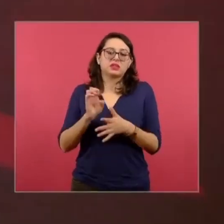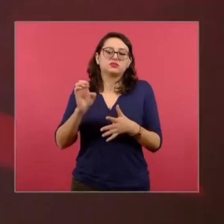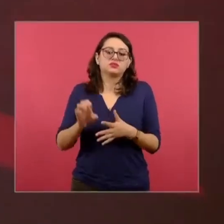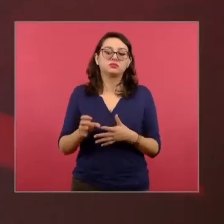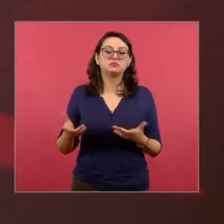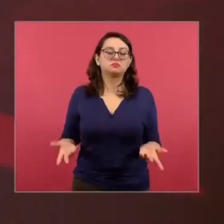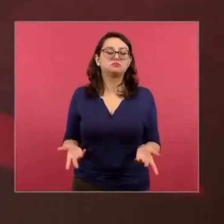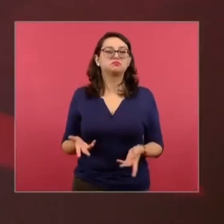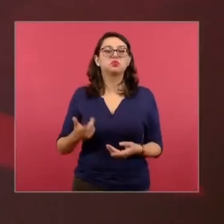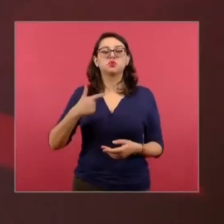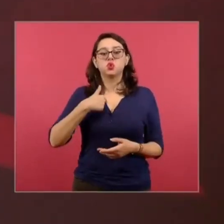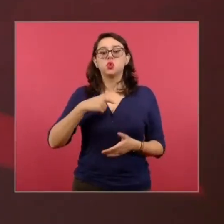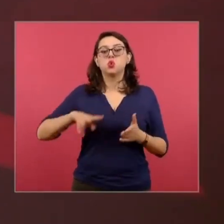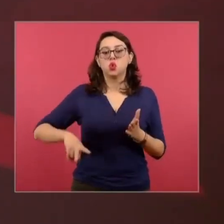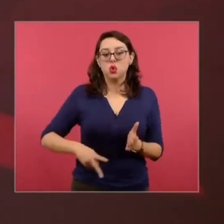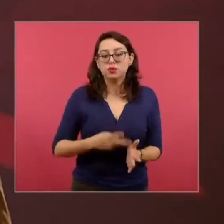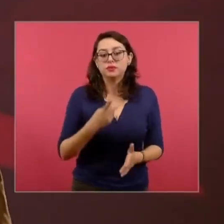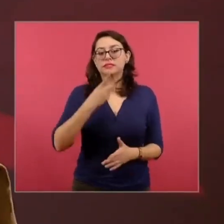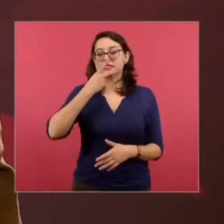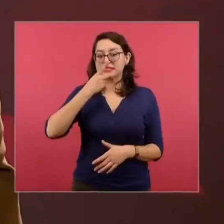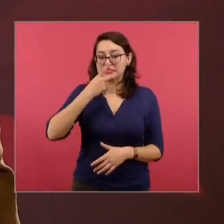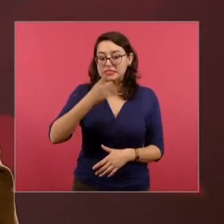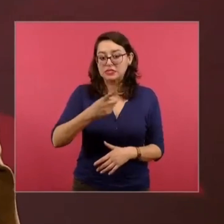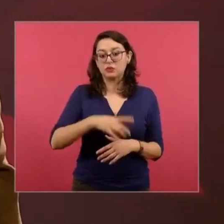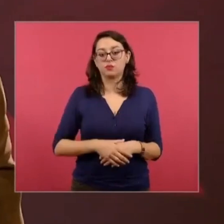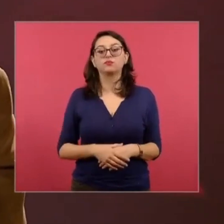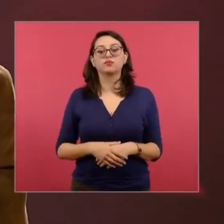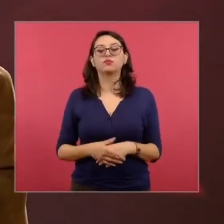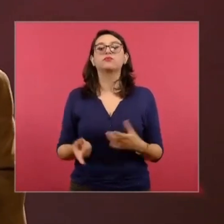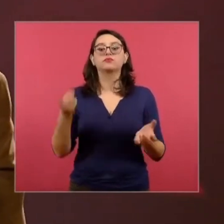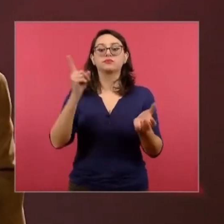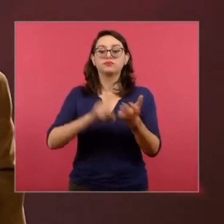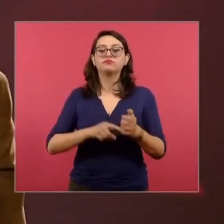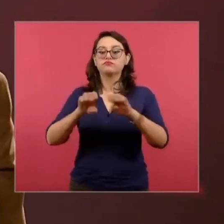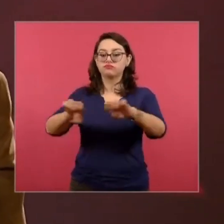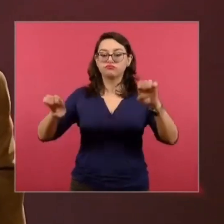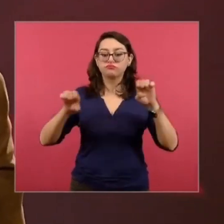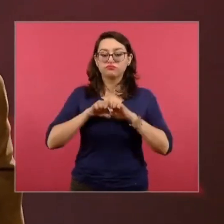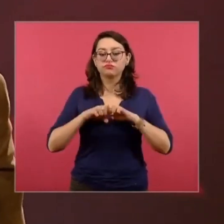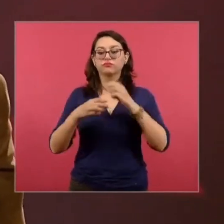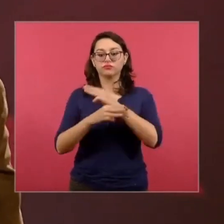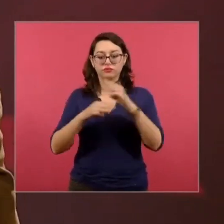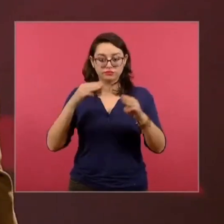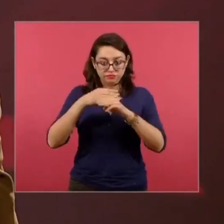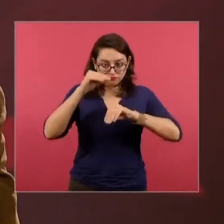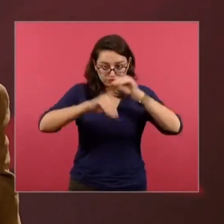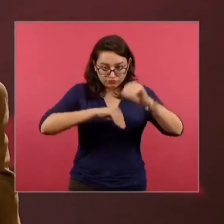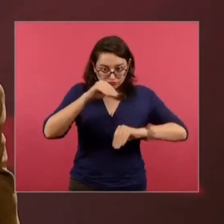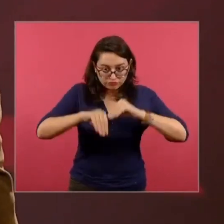aquí vuelvo a hacer referencia a la Dirección General de Materiales Educativos y a todos los compañeros que acompañaron al área